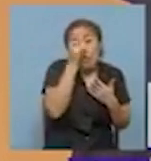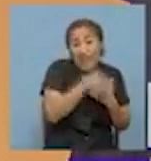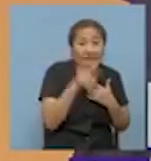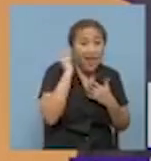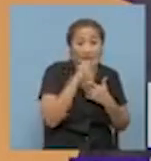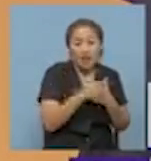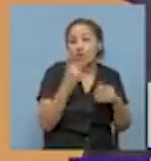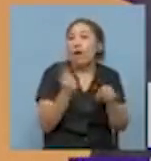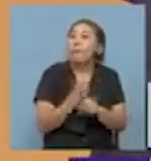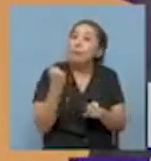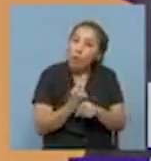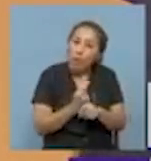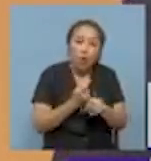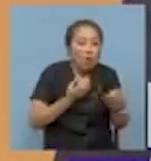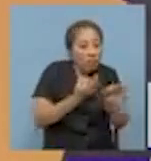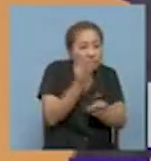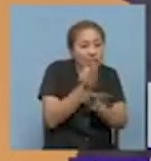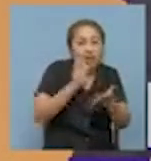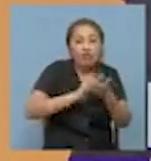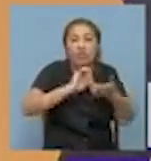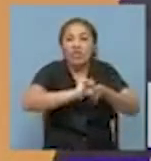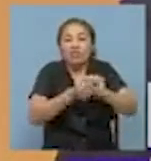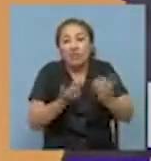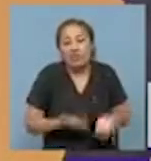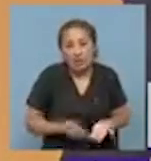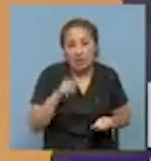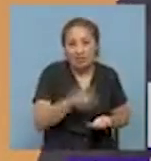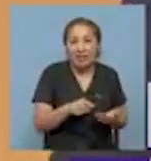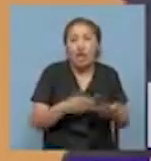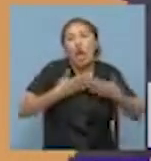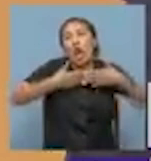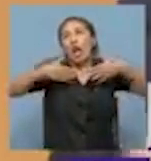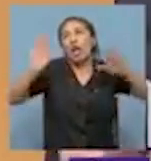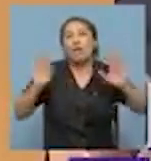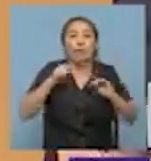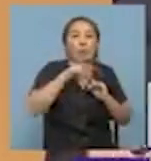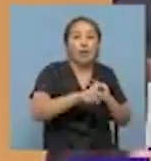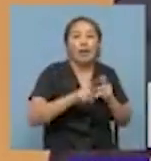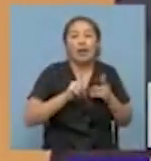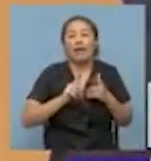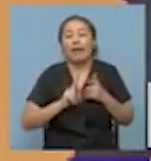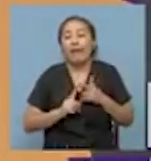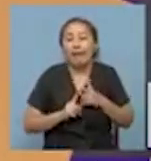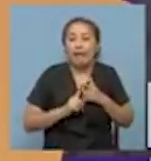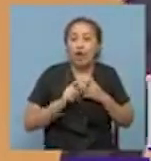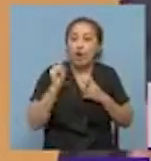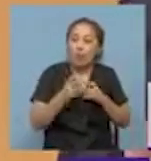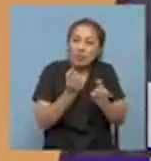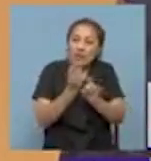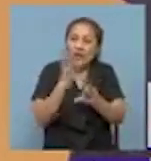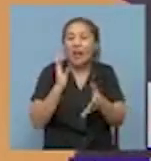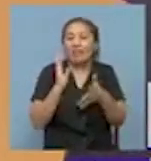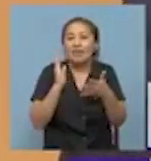naturalmente no se lo puede sexualizar o inducir al sexo libre al sexo como esta clase de